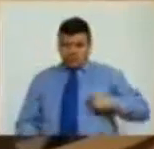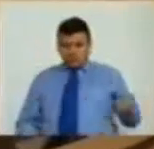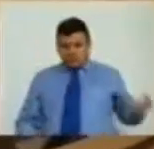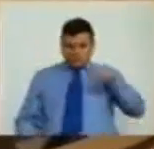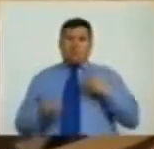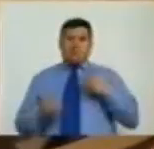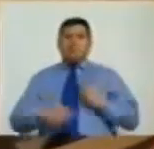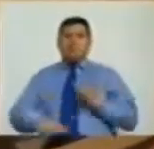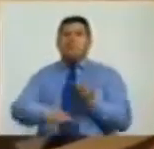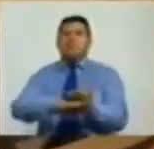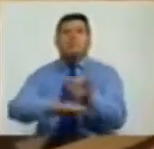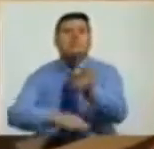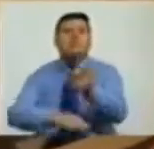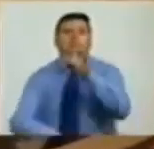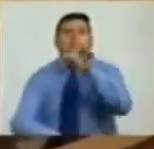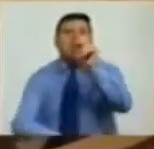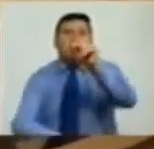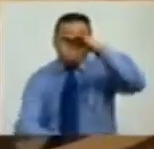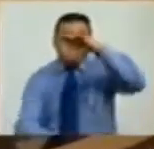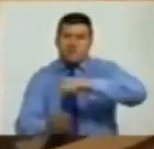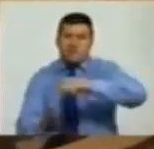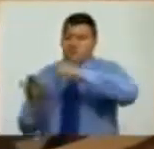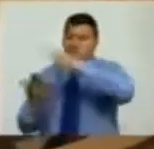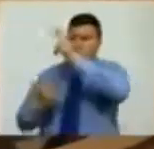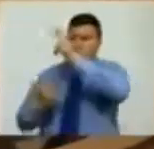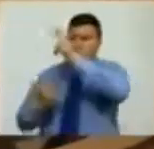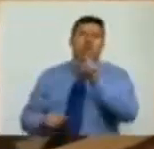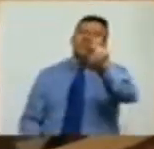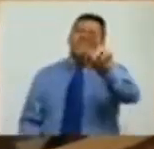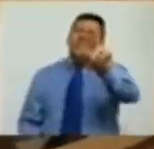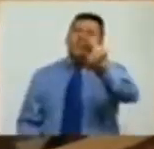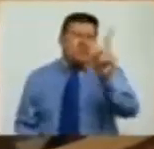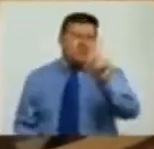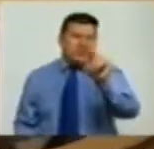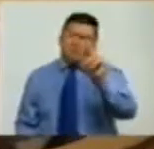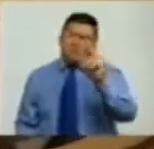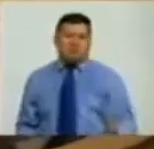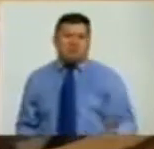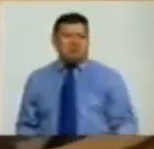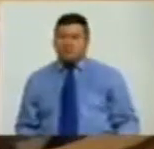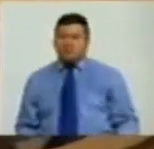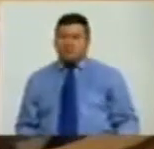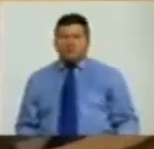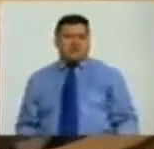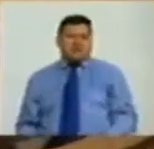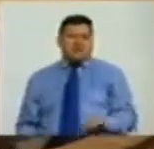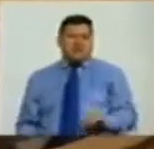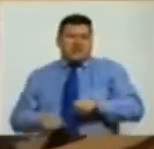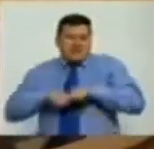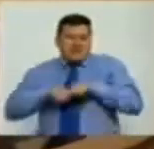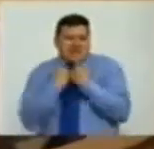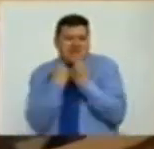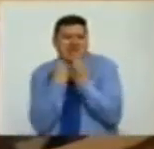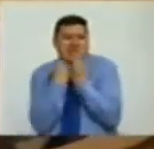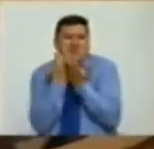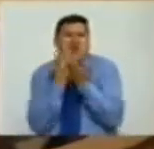no votemos este proyecto. No le hagamos